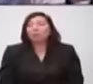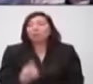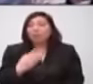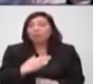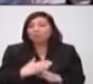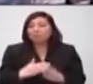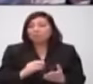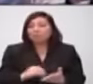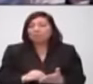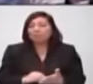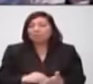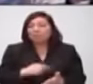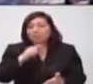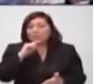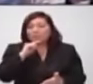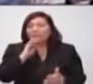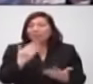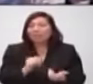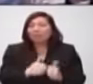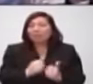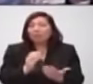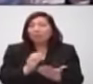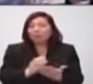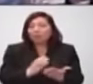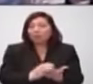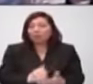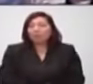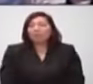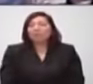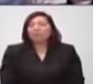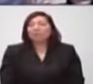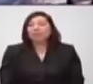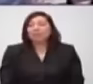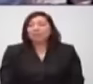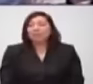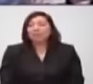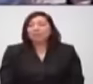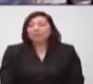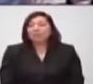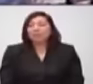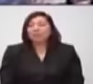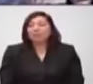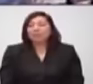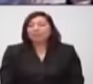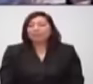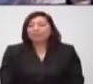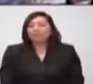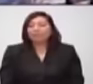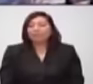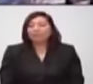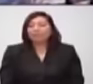de concesión, la señora Villarán ya había modificado el contrato, o había propuesto modificar el contrato. La siguiente lámina, por favor.